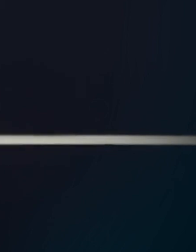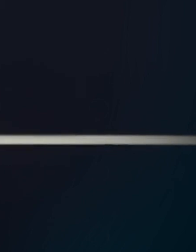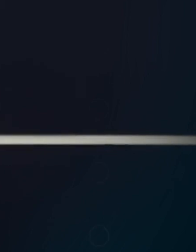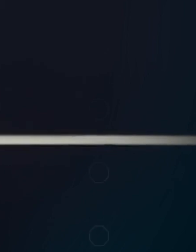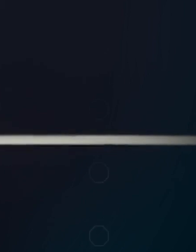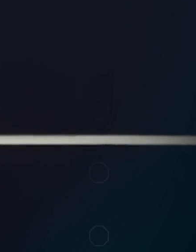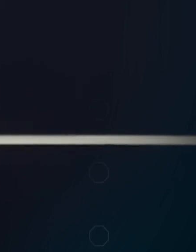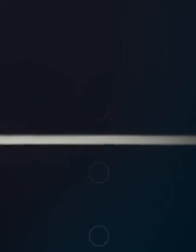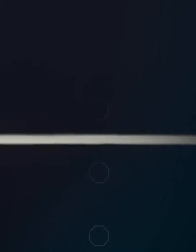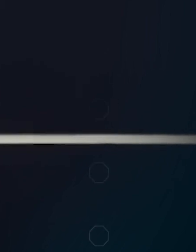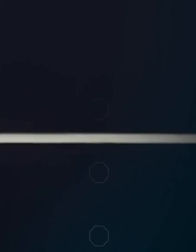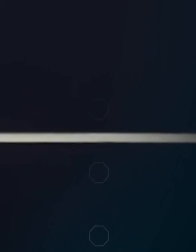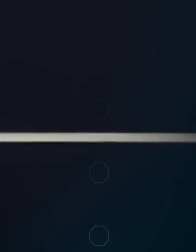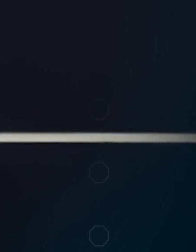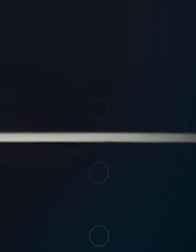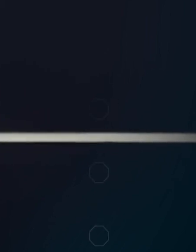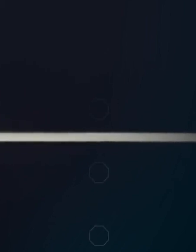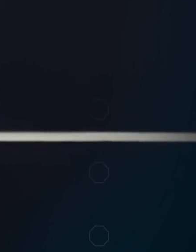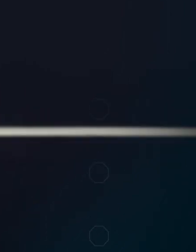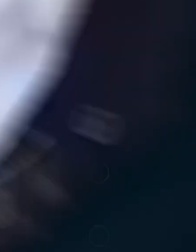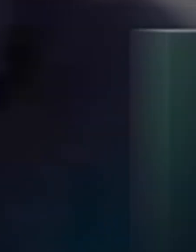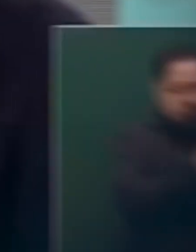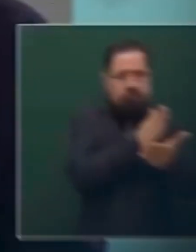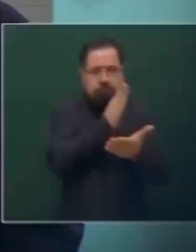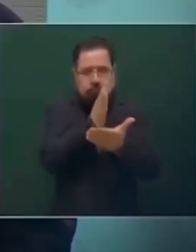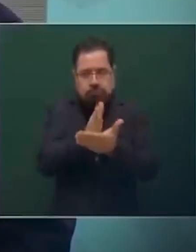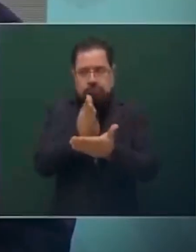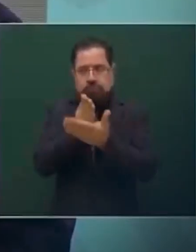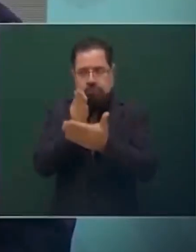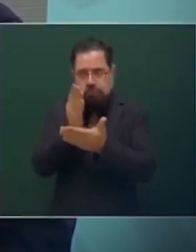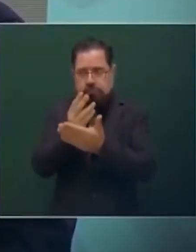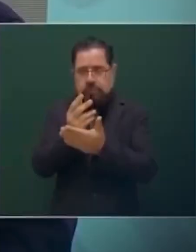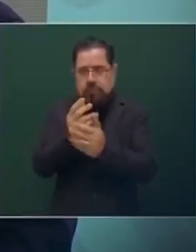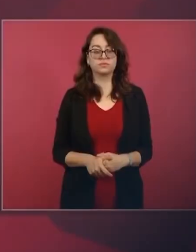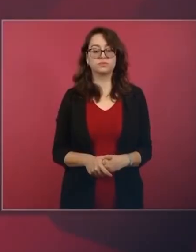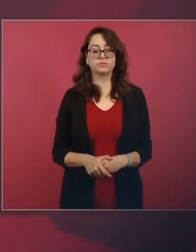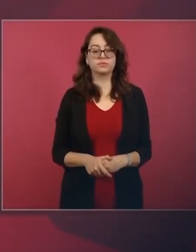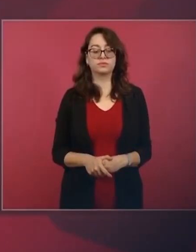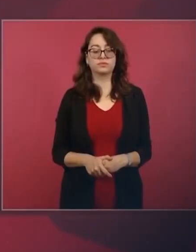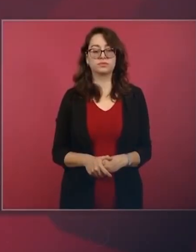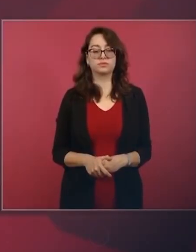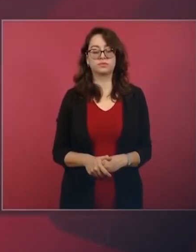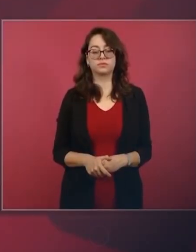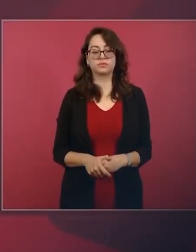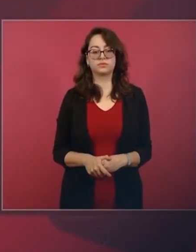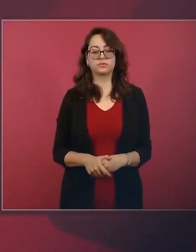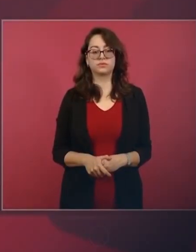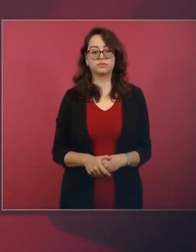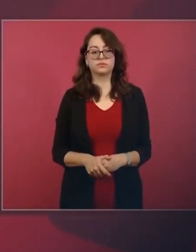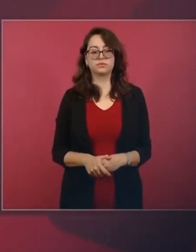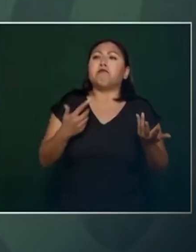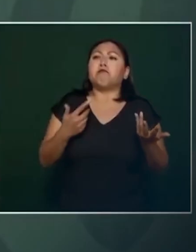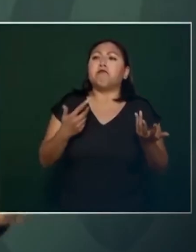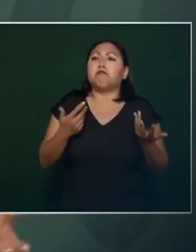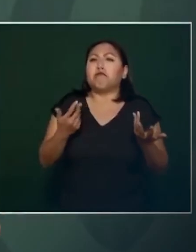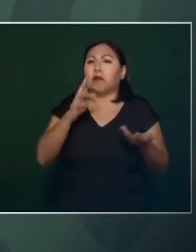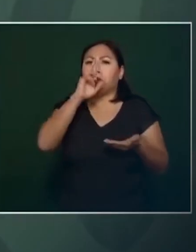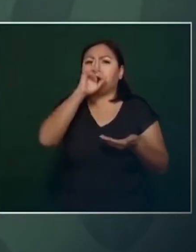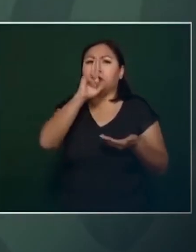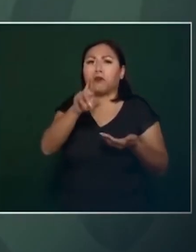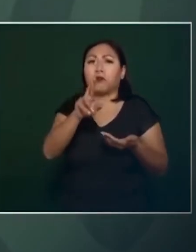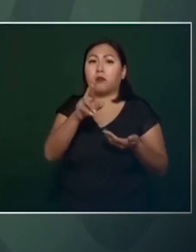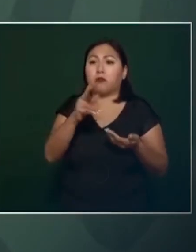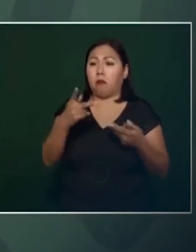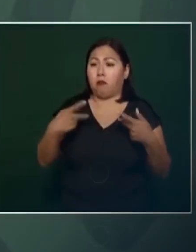de identificar los cambios y la forma de procesarlos. Para el mandatario mexicano, estas declaraciones no fueron suficientes y sin